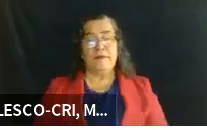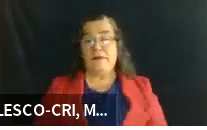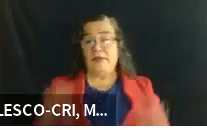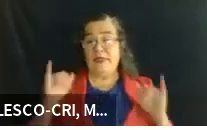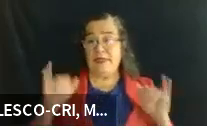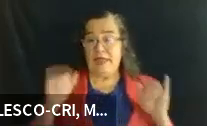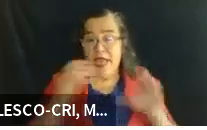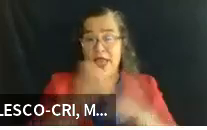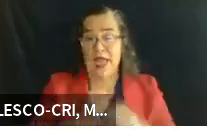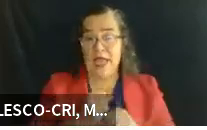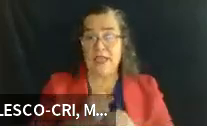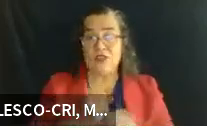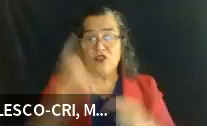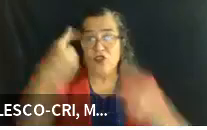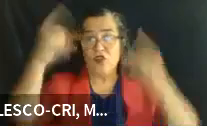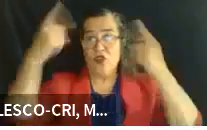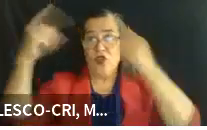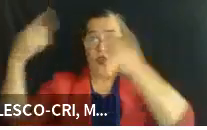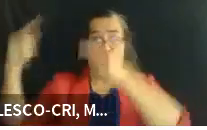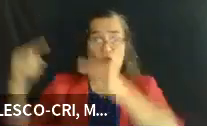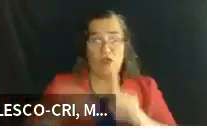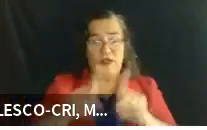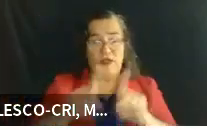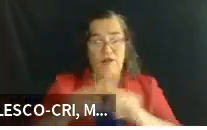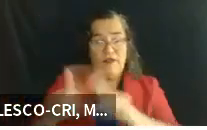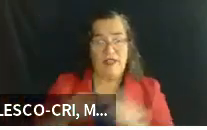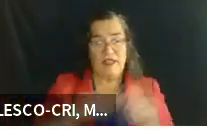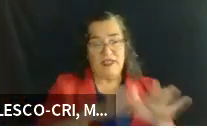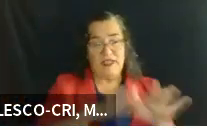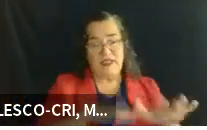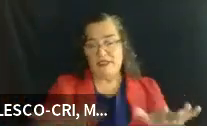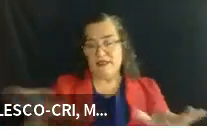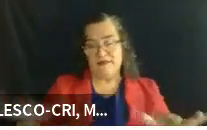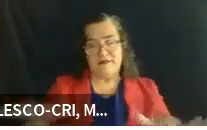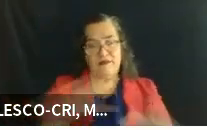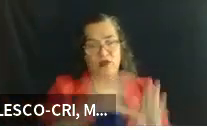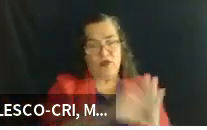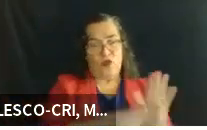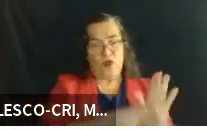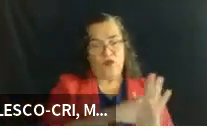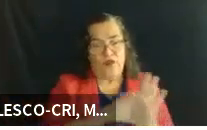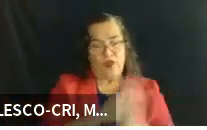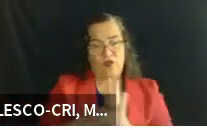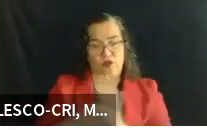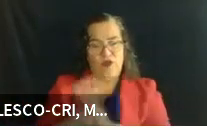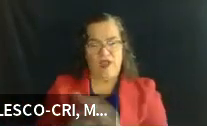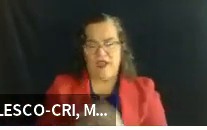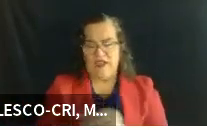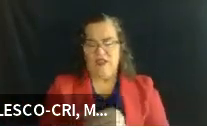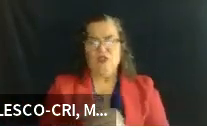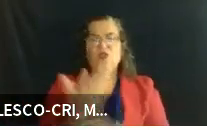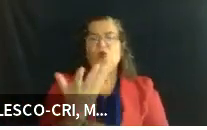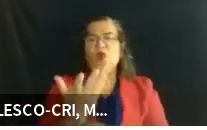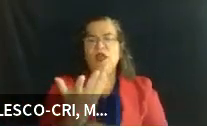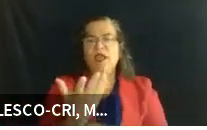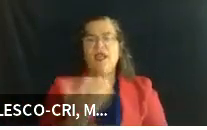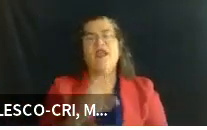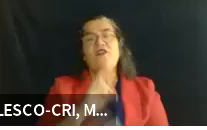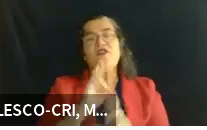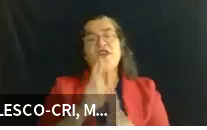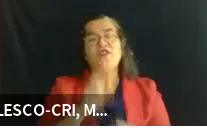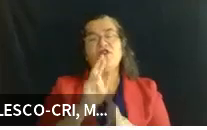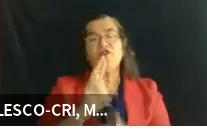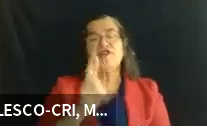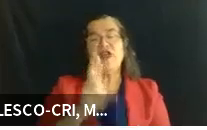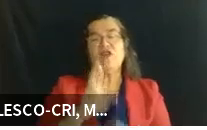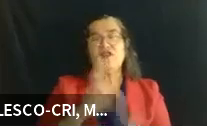logro en los distintos espacios curriculares, lo que surge es la declaración de los resultados de aprendizaje